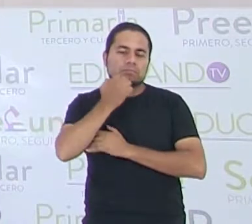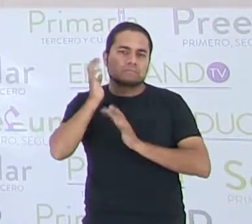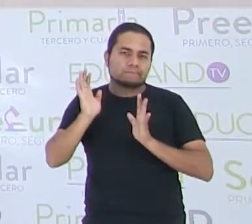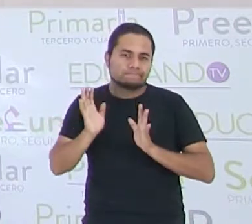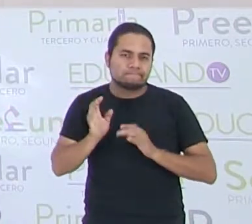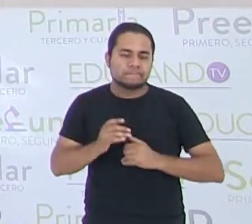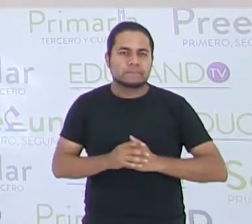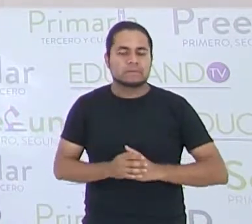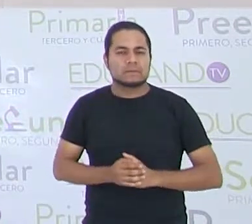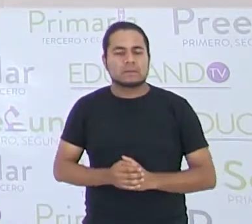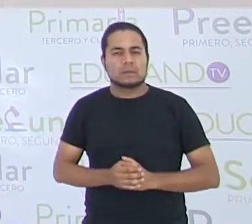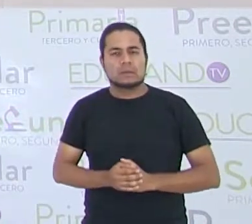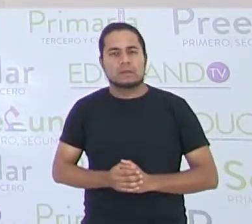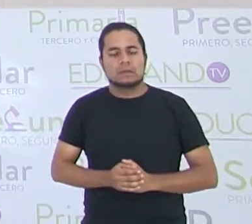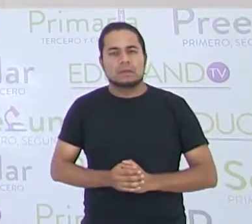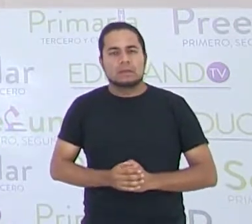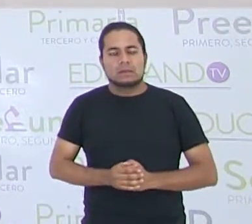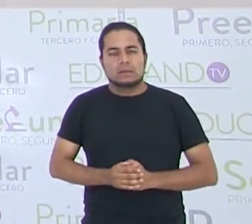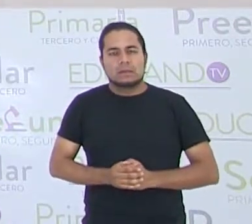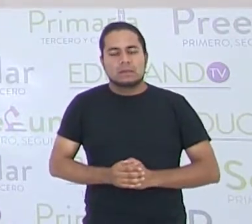que tiene